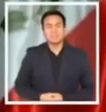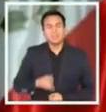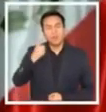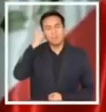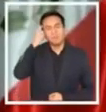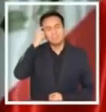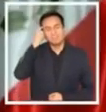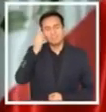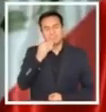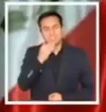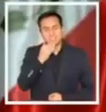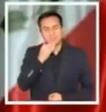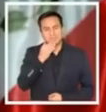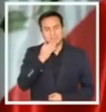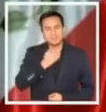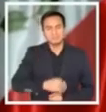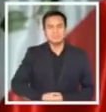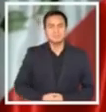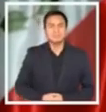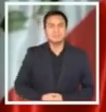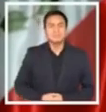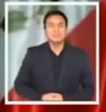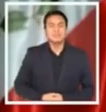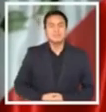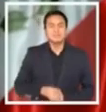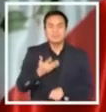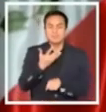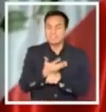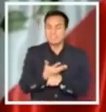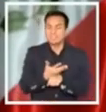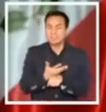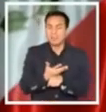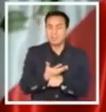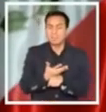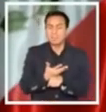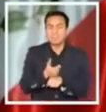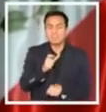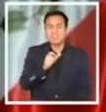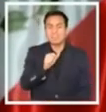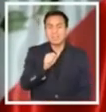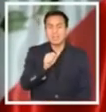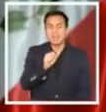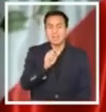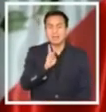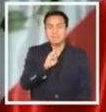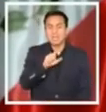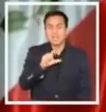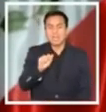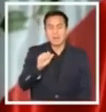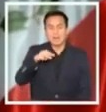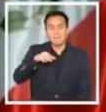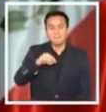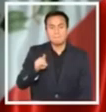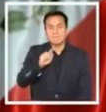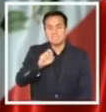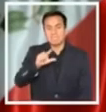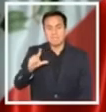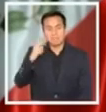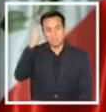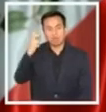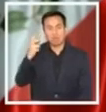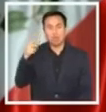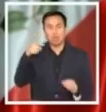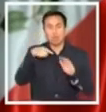Pienso, por cierto, en la presencia de Gabriela Mistral en México, que dejó